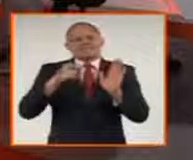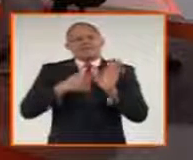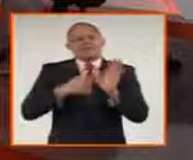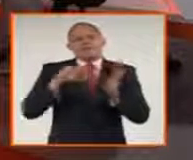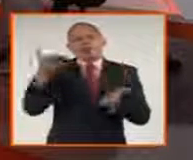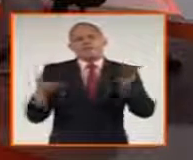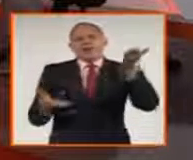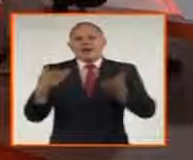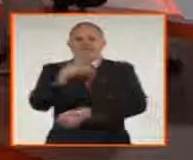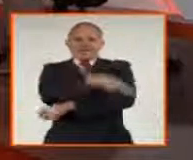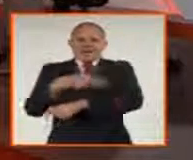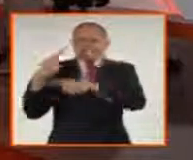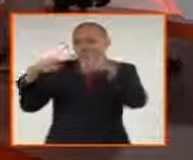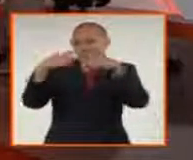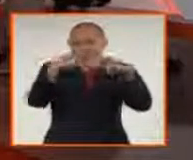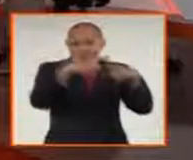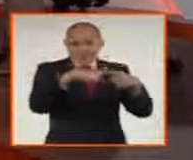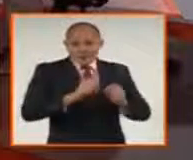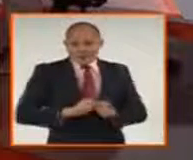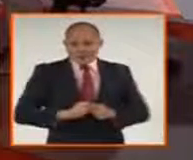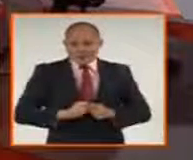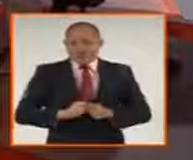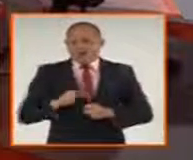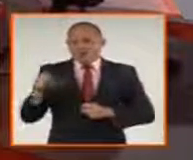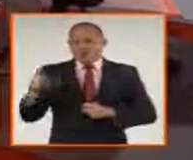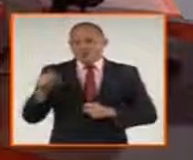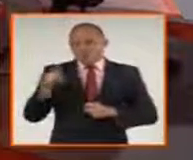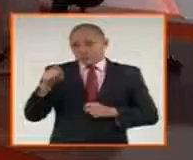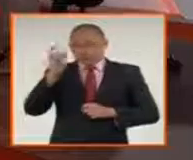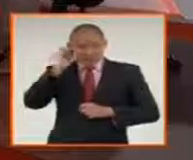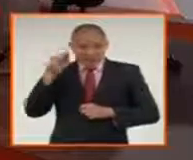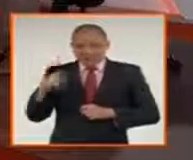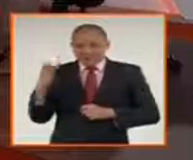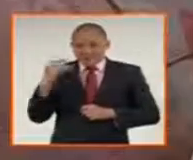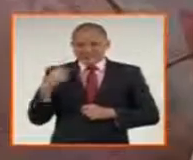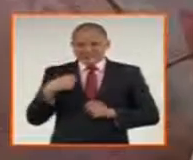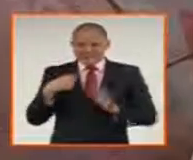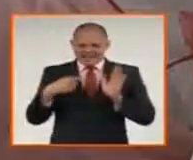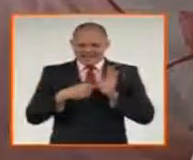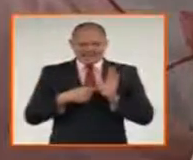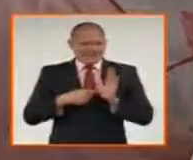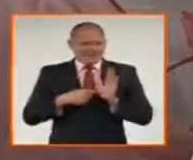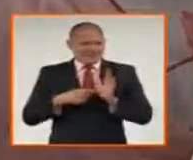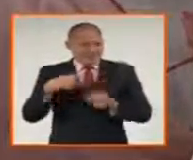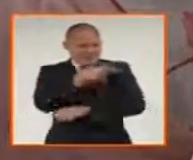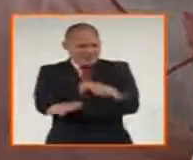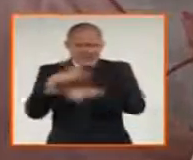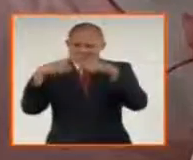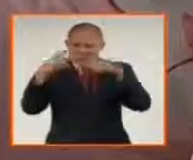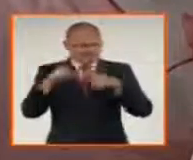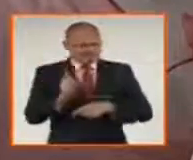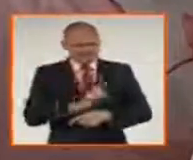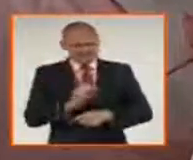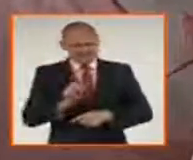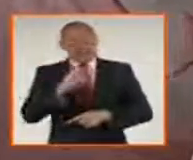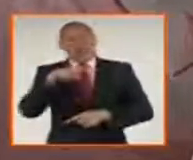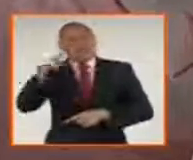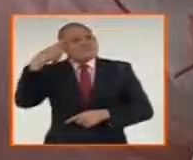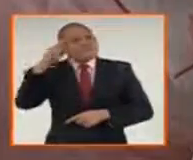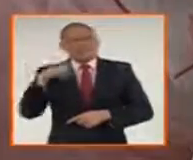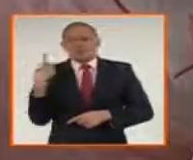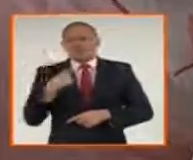para nada. Es decir, también no es que ustedes se sentaron y vieron la ley en España, la ley en Italia, la